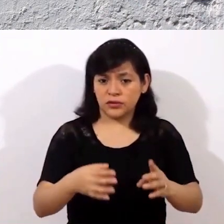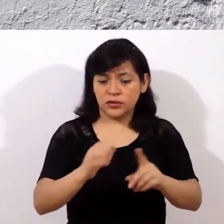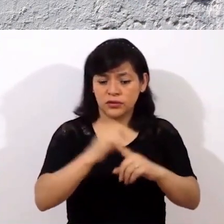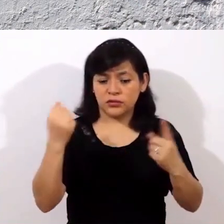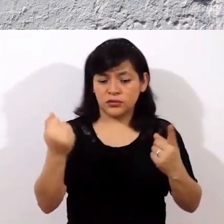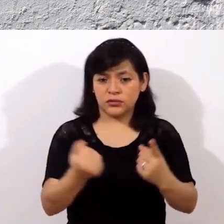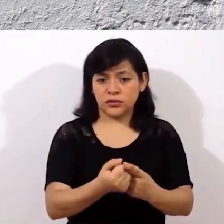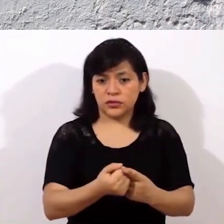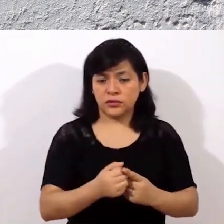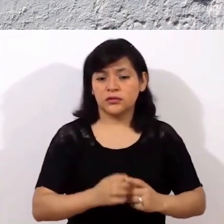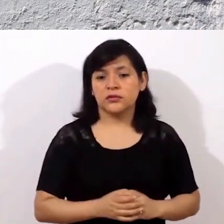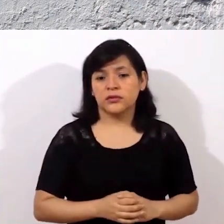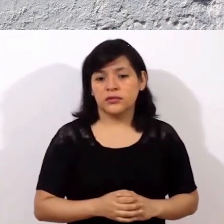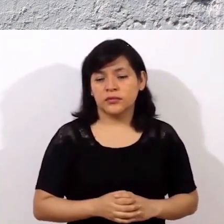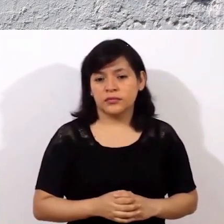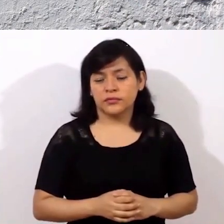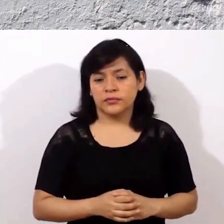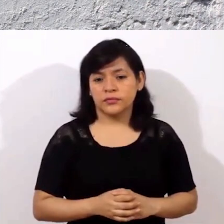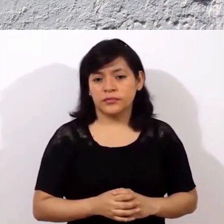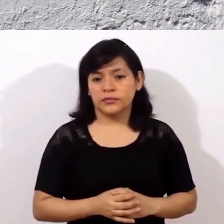humana, mucho más allá.